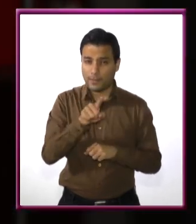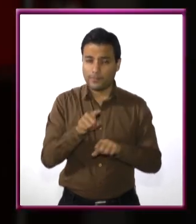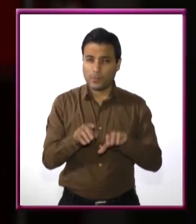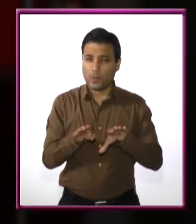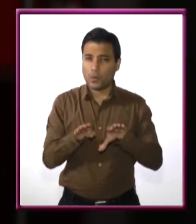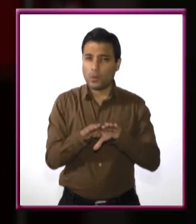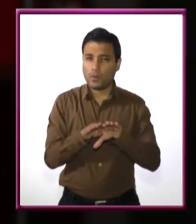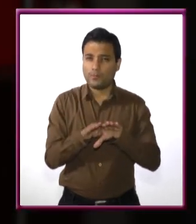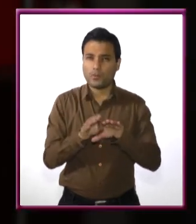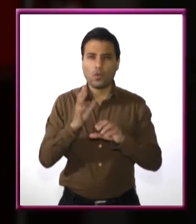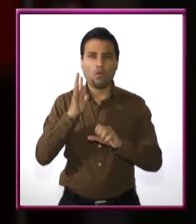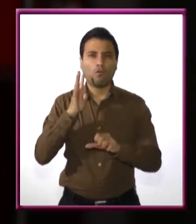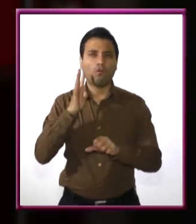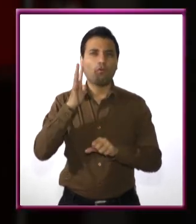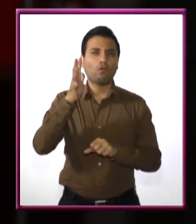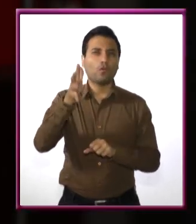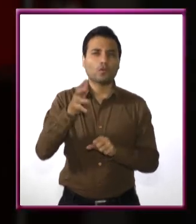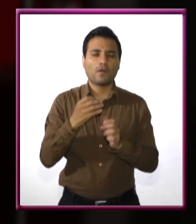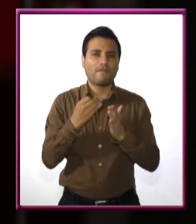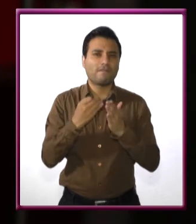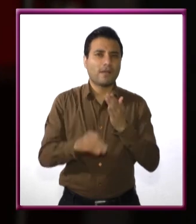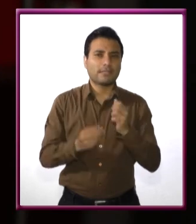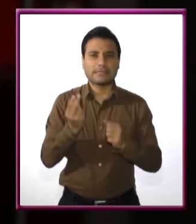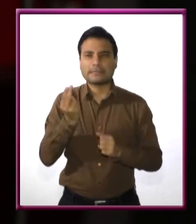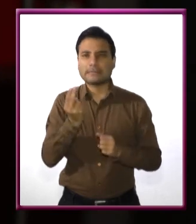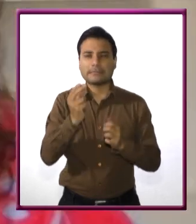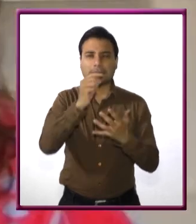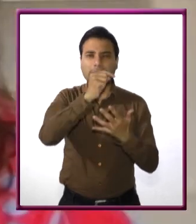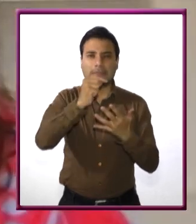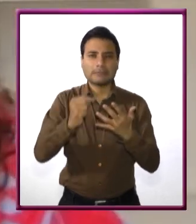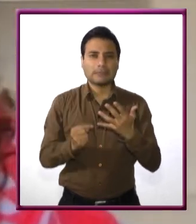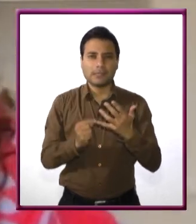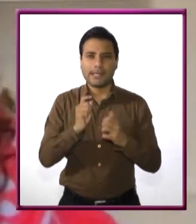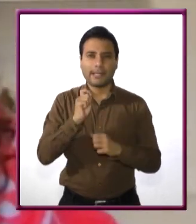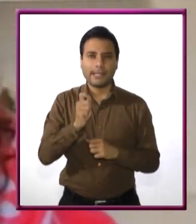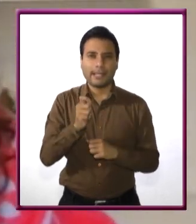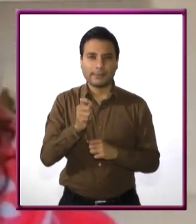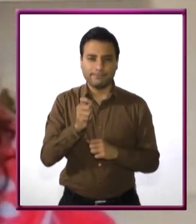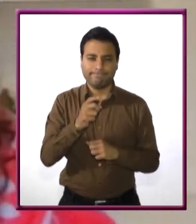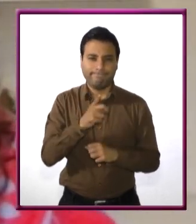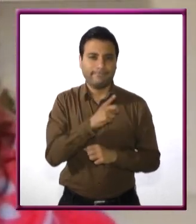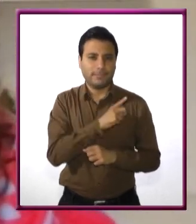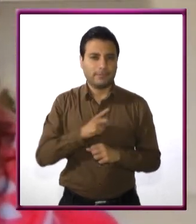obviamente, con miras a lo que necesitamos como sociedad. Es una